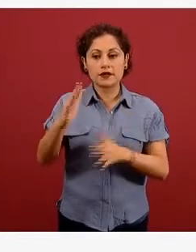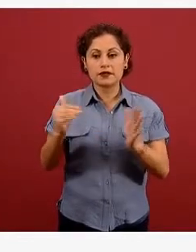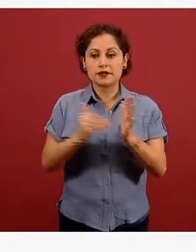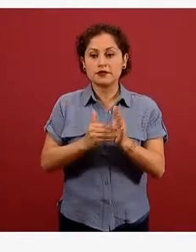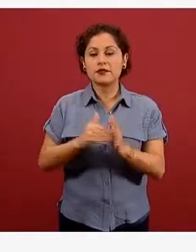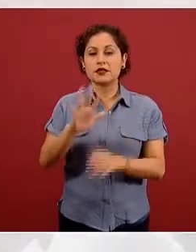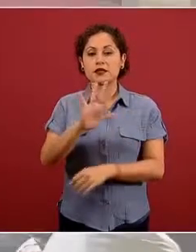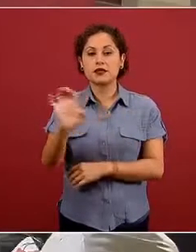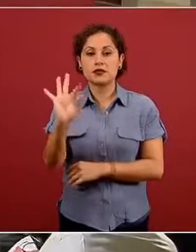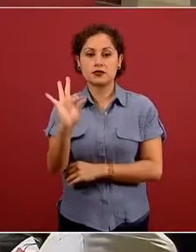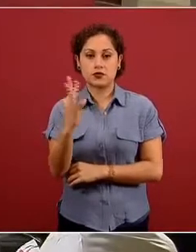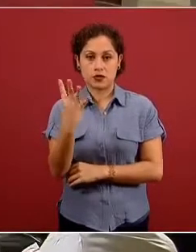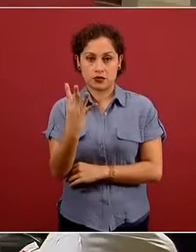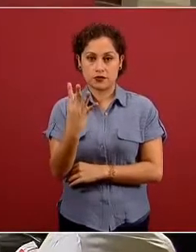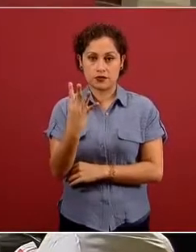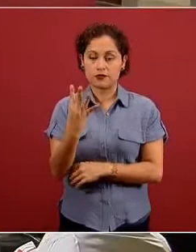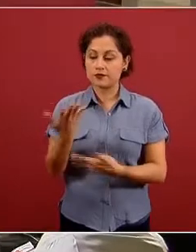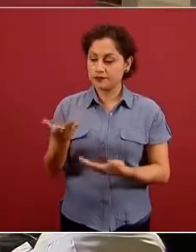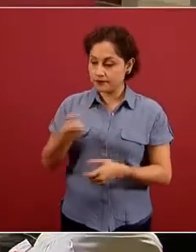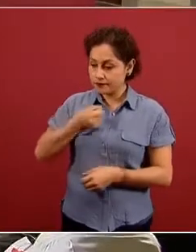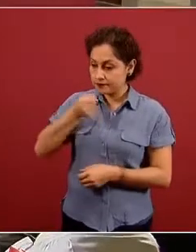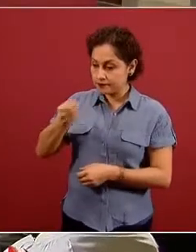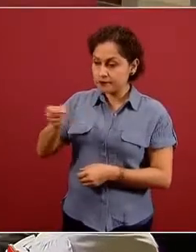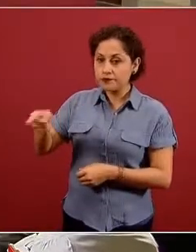10.544. Doctor Ricardo Cortés.